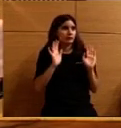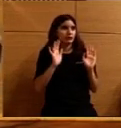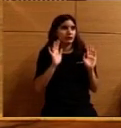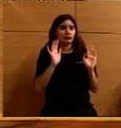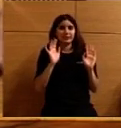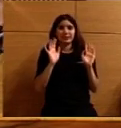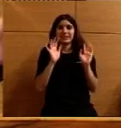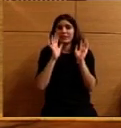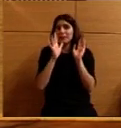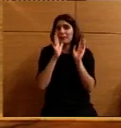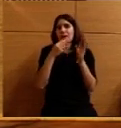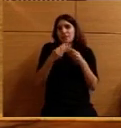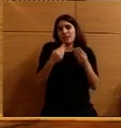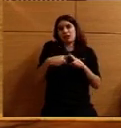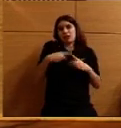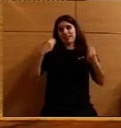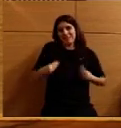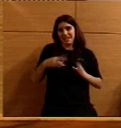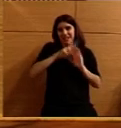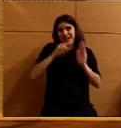entrem en... Fem les coses bé, per favor.